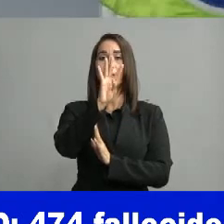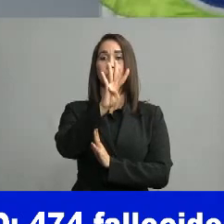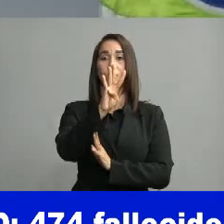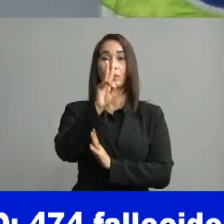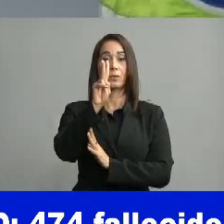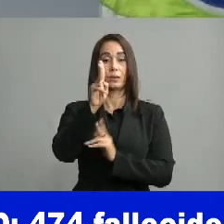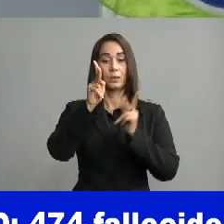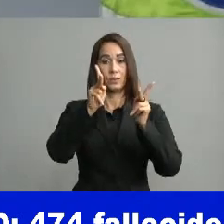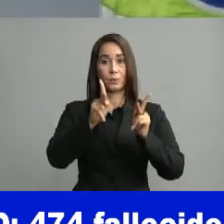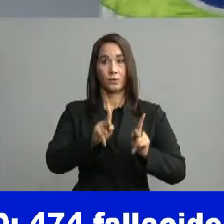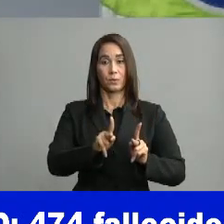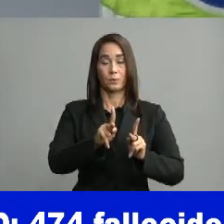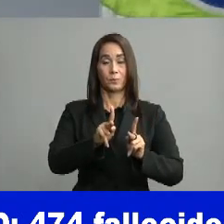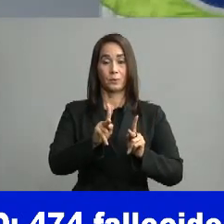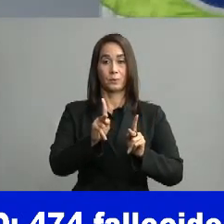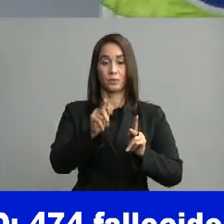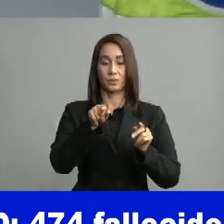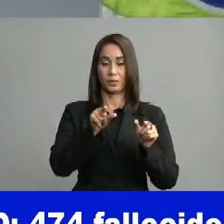542 de las